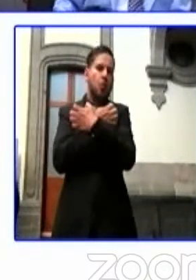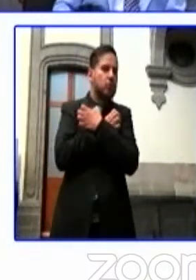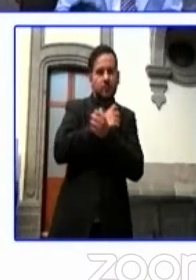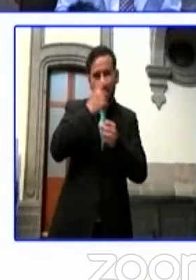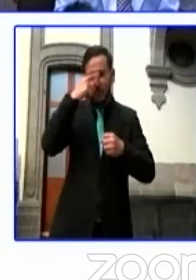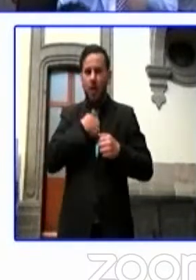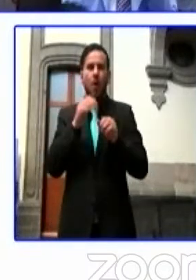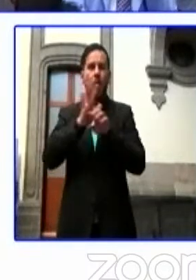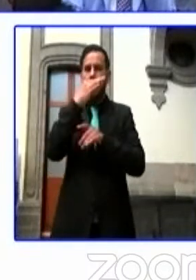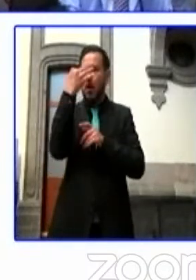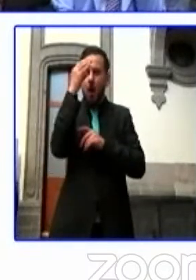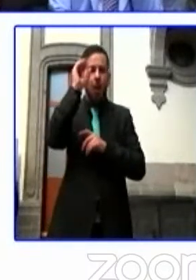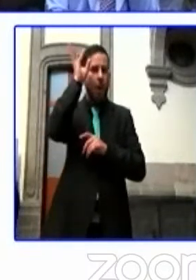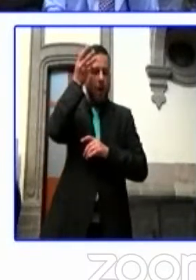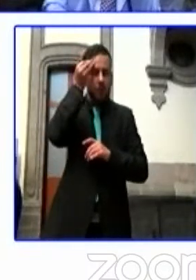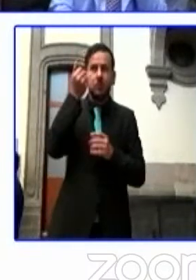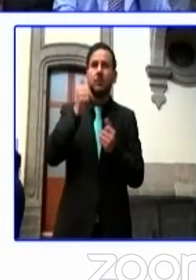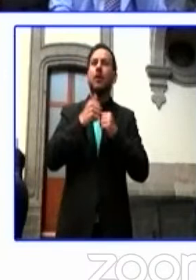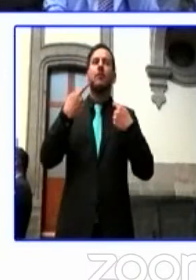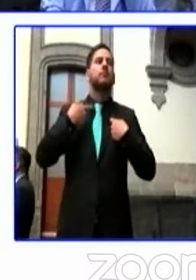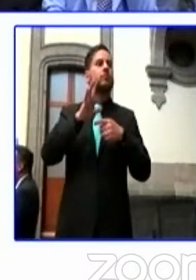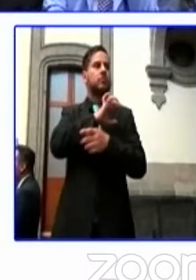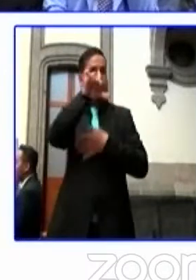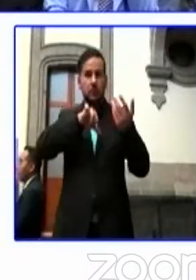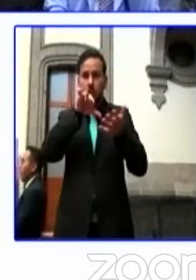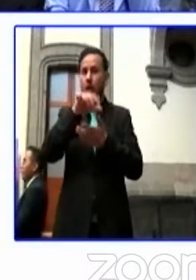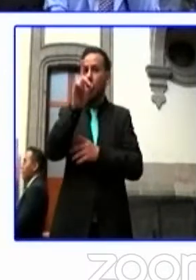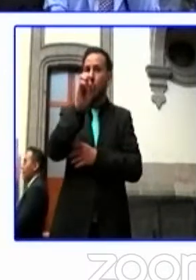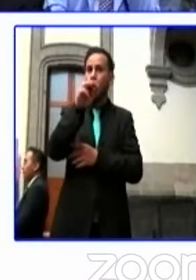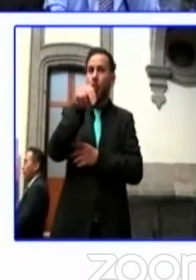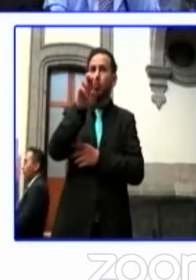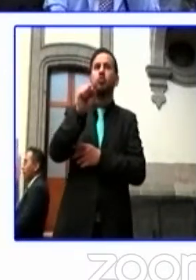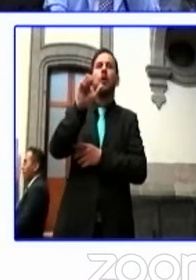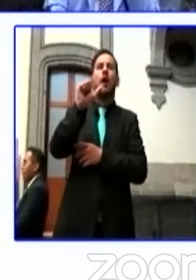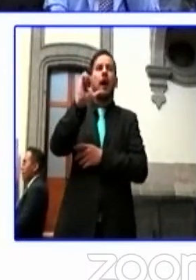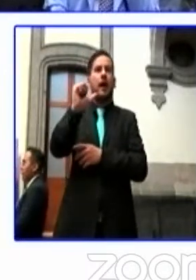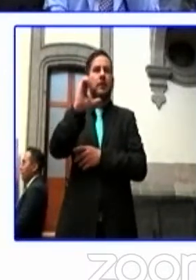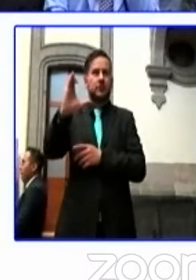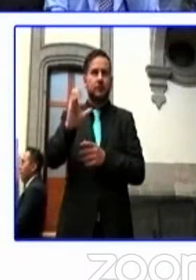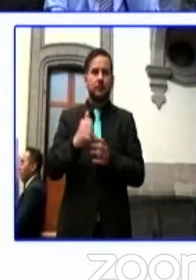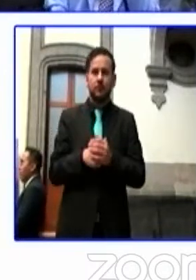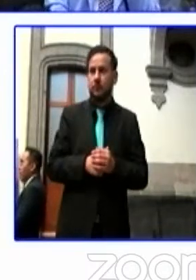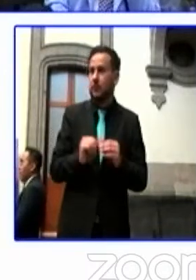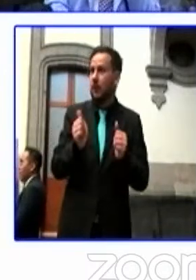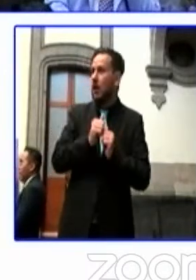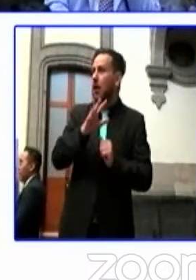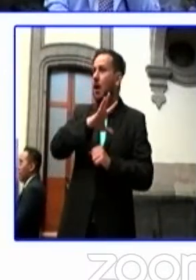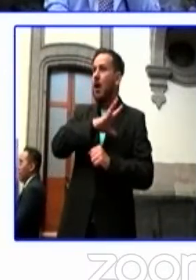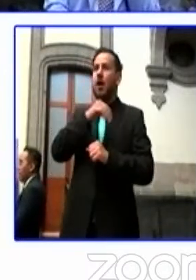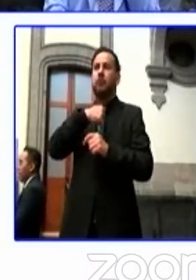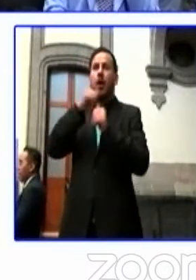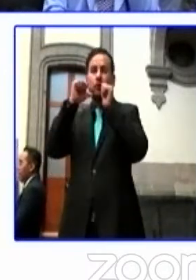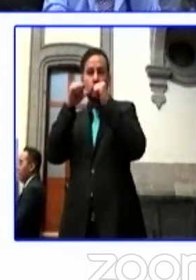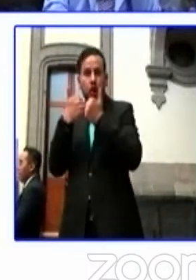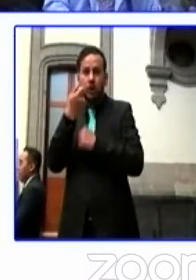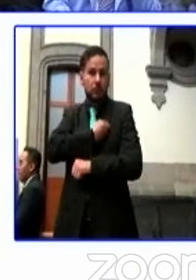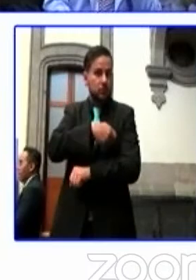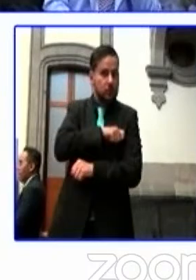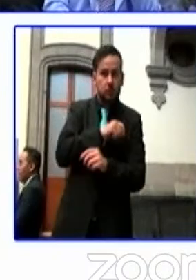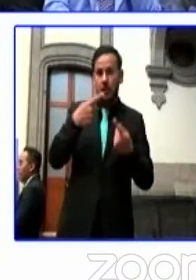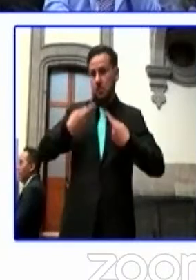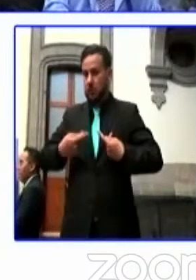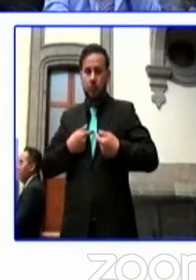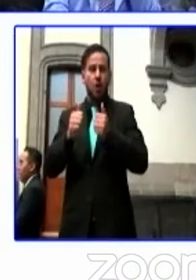con Autismo del Centro Educativo Domus AC, Asociación Española de Padres de Personas